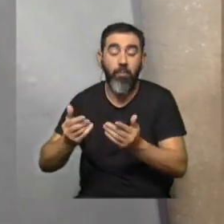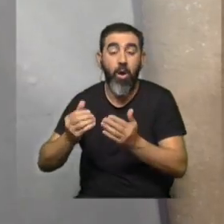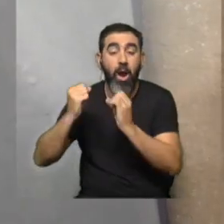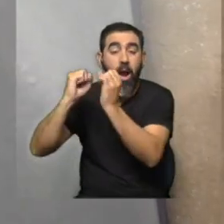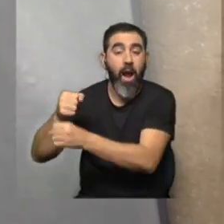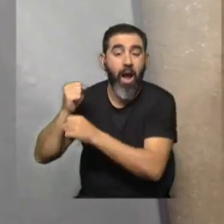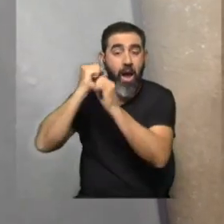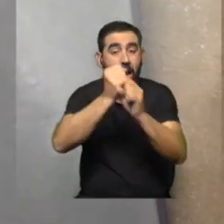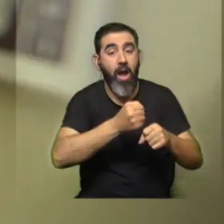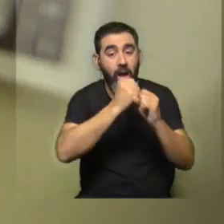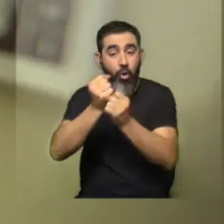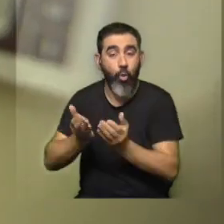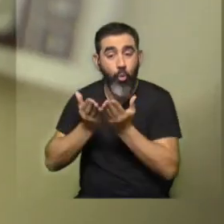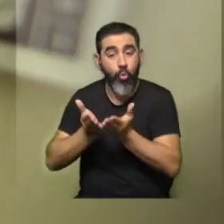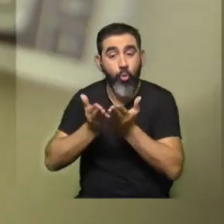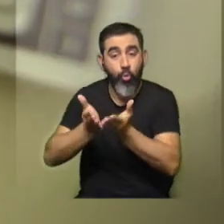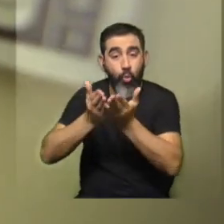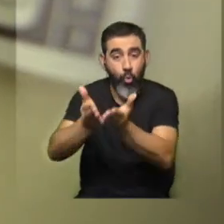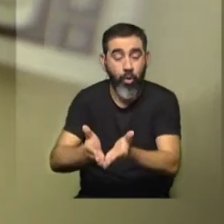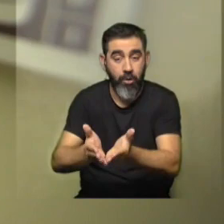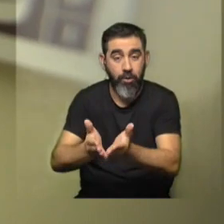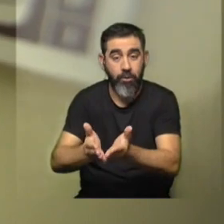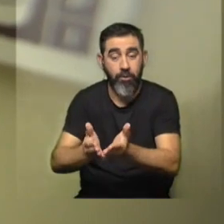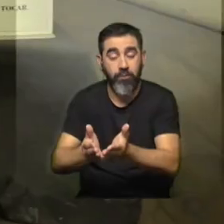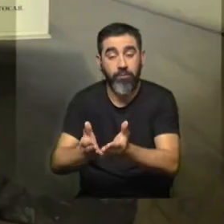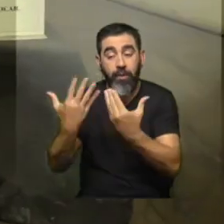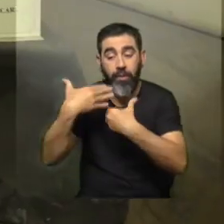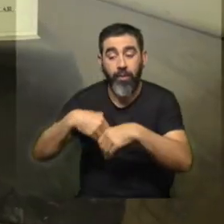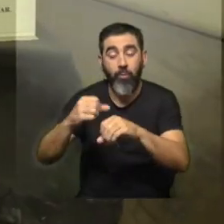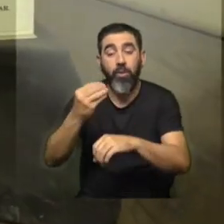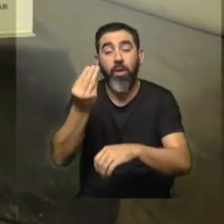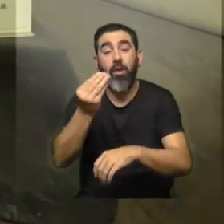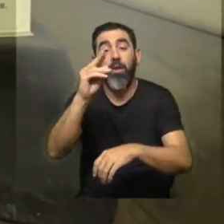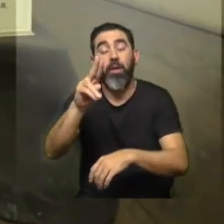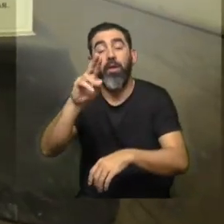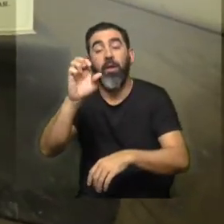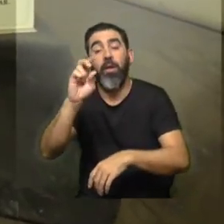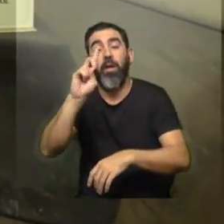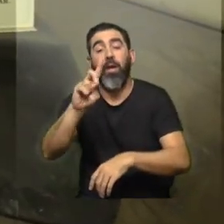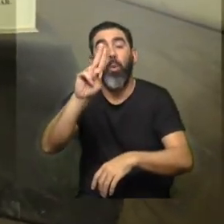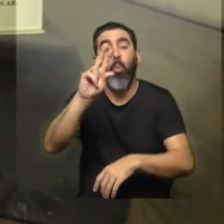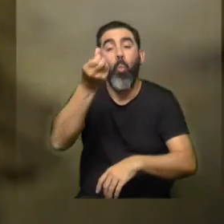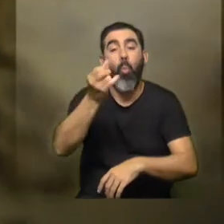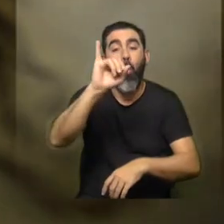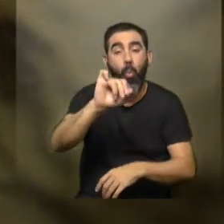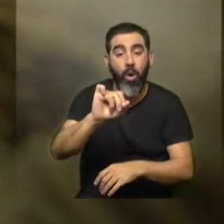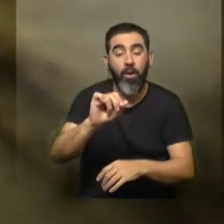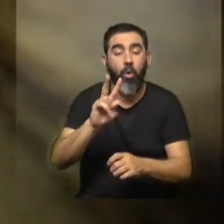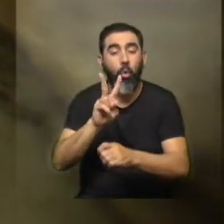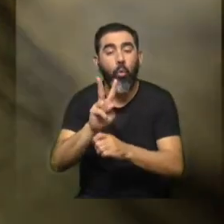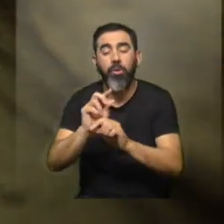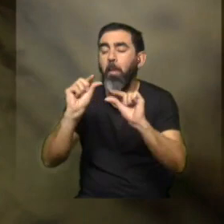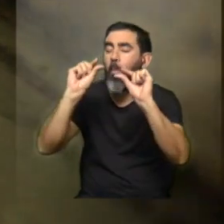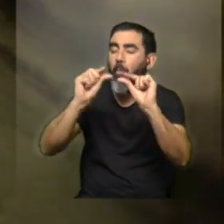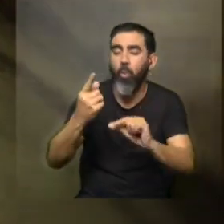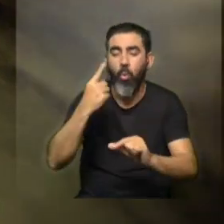está en el MAPI, que fue encontrada en el Queguay, nos parecía importante de incluir porque si bien se conservan muy poco, se